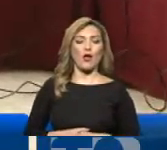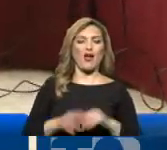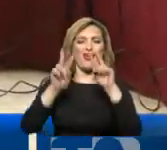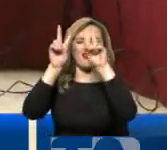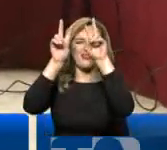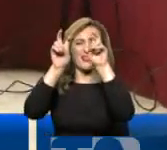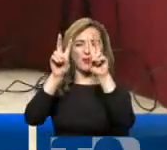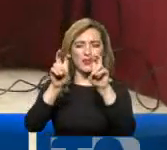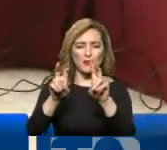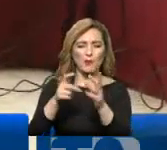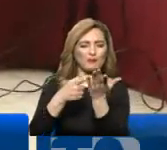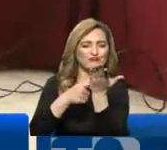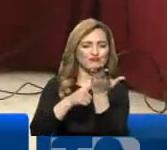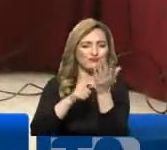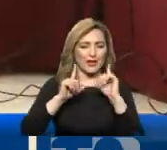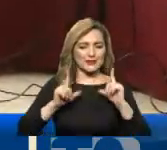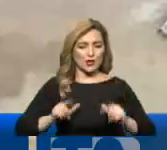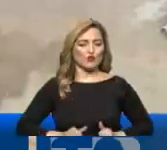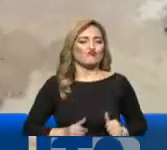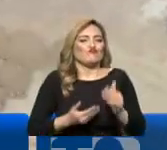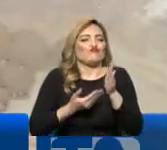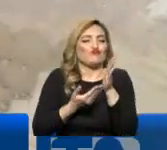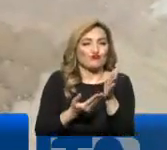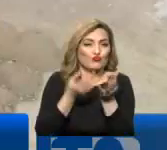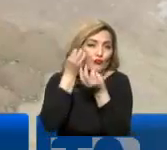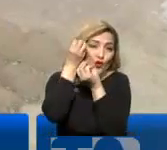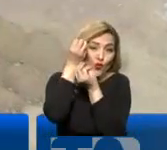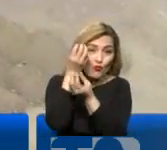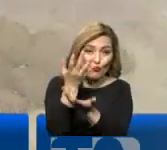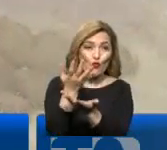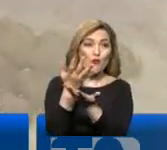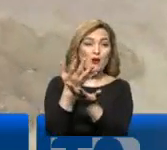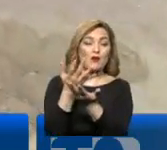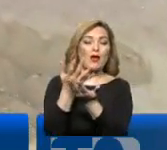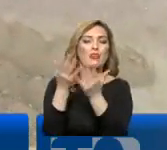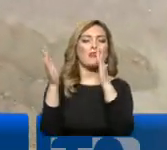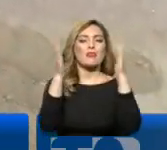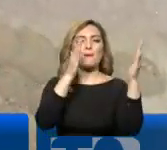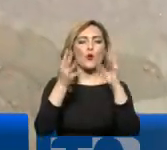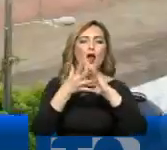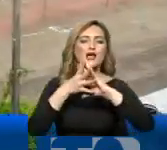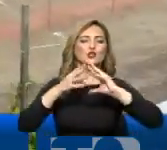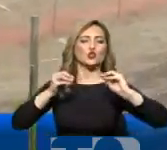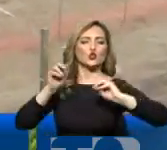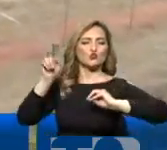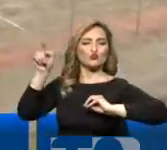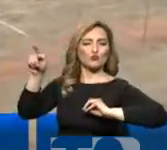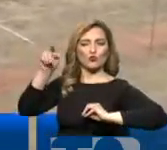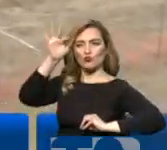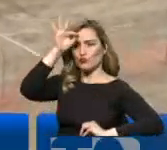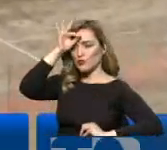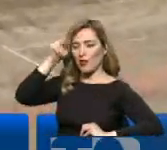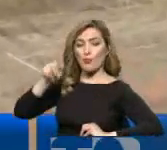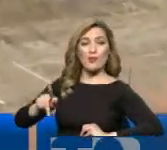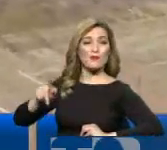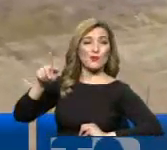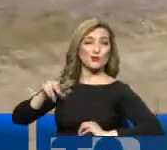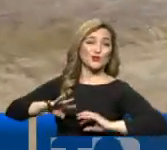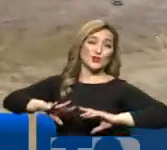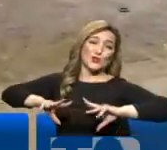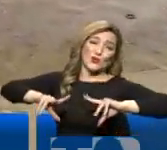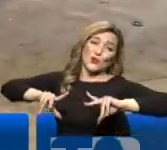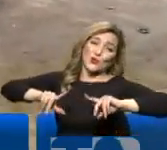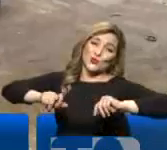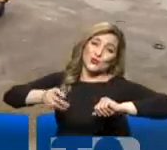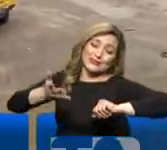temas. En materia de salud, por ejemplo, se anunció una solución temporal para el hospital de Pedernales que fue presa de la